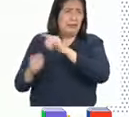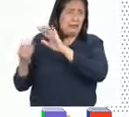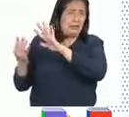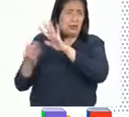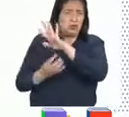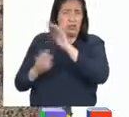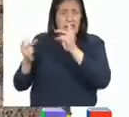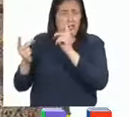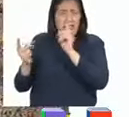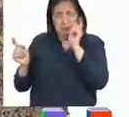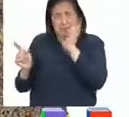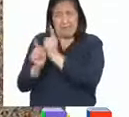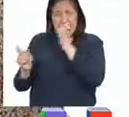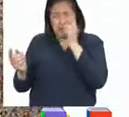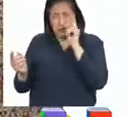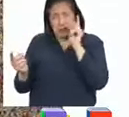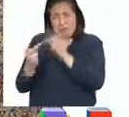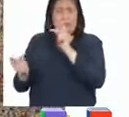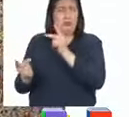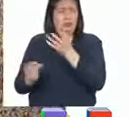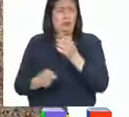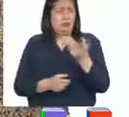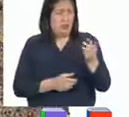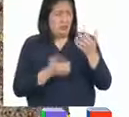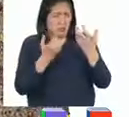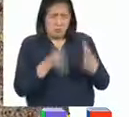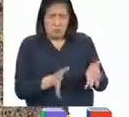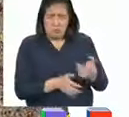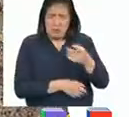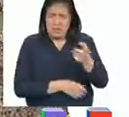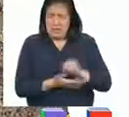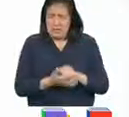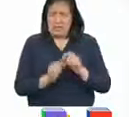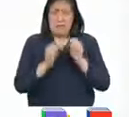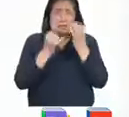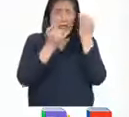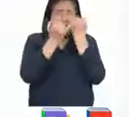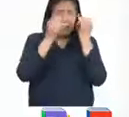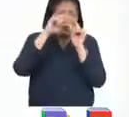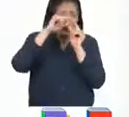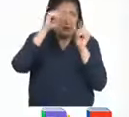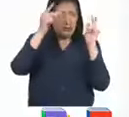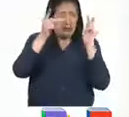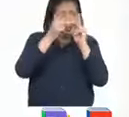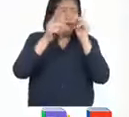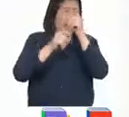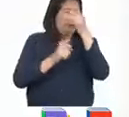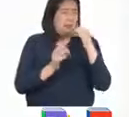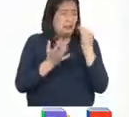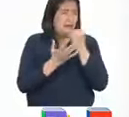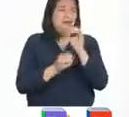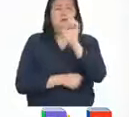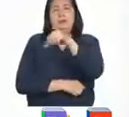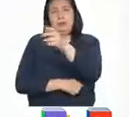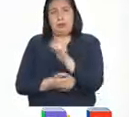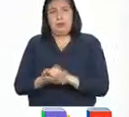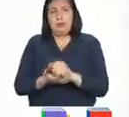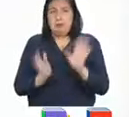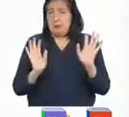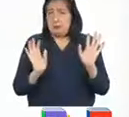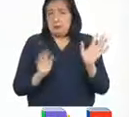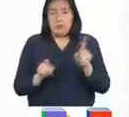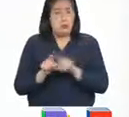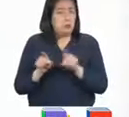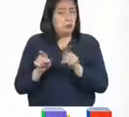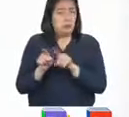14.450.757, que es el valor exacto? Si hago esto, ¿no pierde precisión mi gráfico? Efectivamente, Patricia, no obtendrás